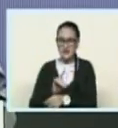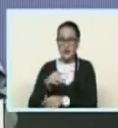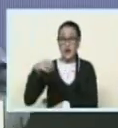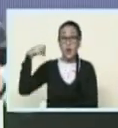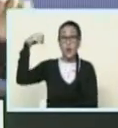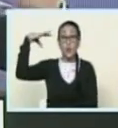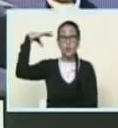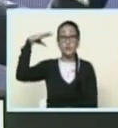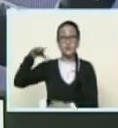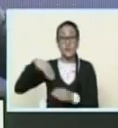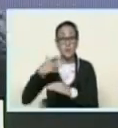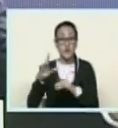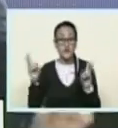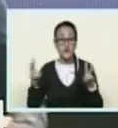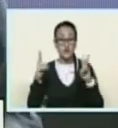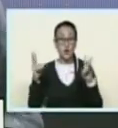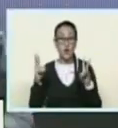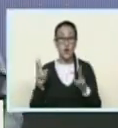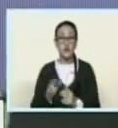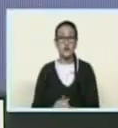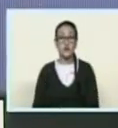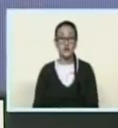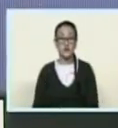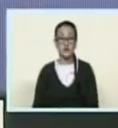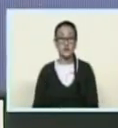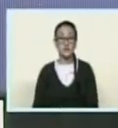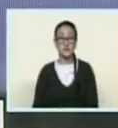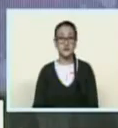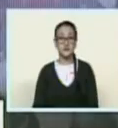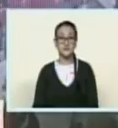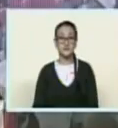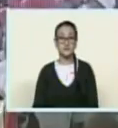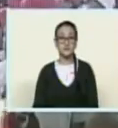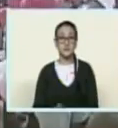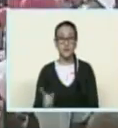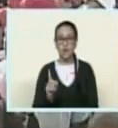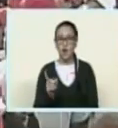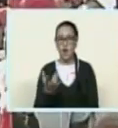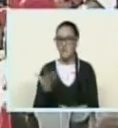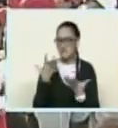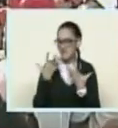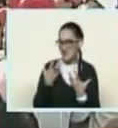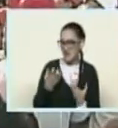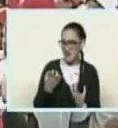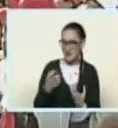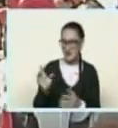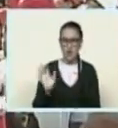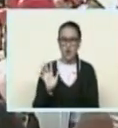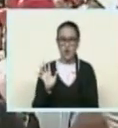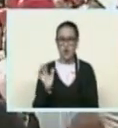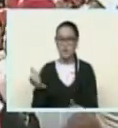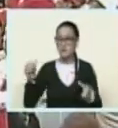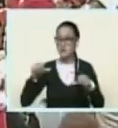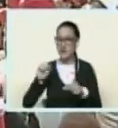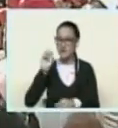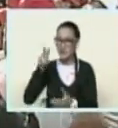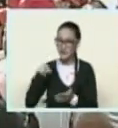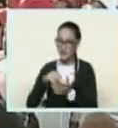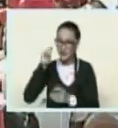victoria, así como no nos dejamos desmoralizar por la tristeza después de la derrota de la Asamblea